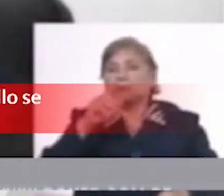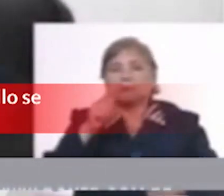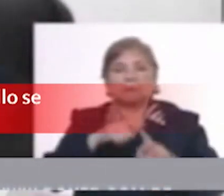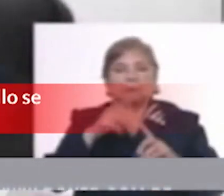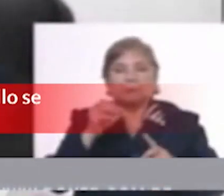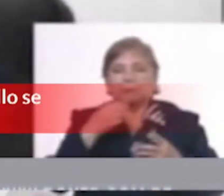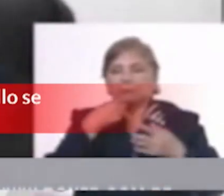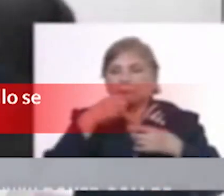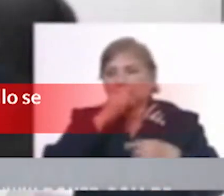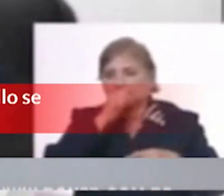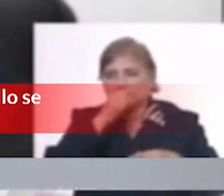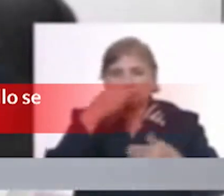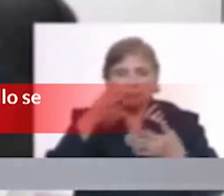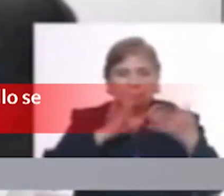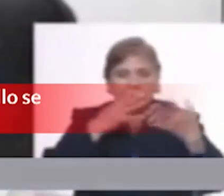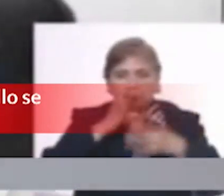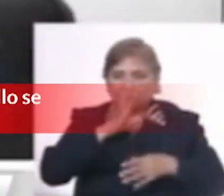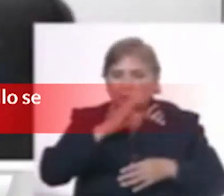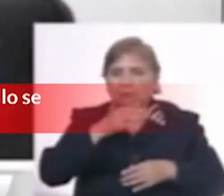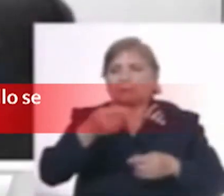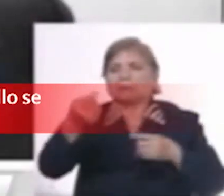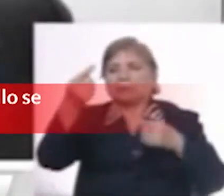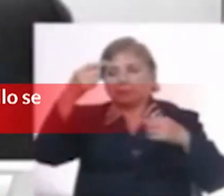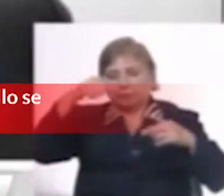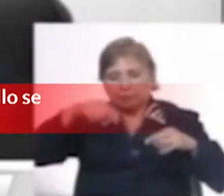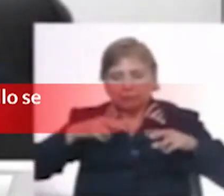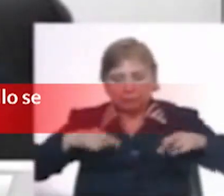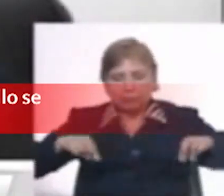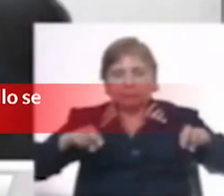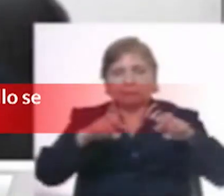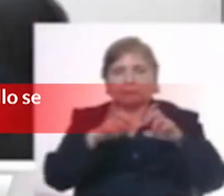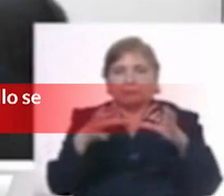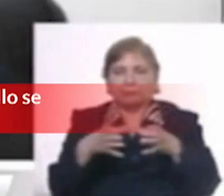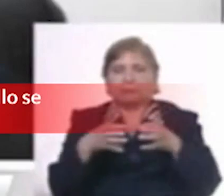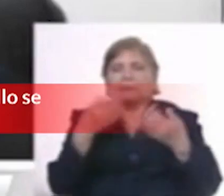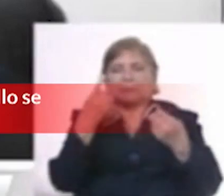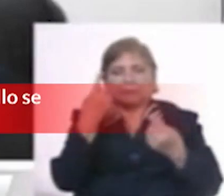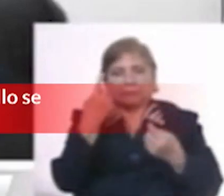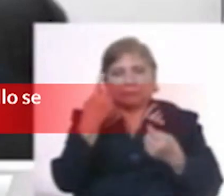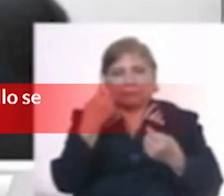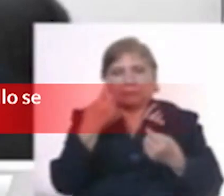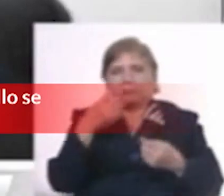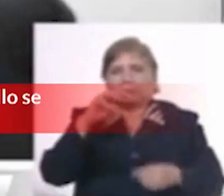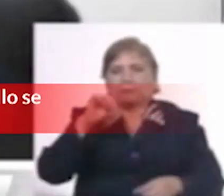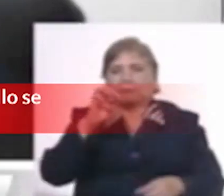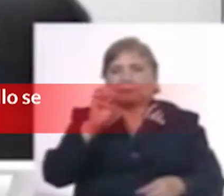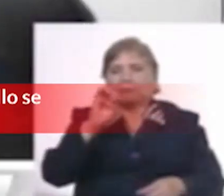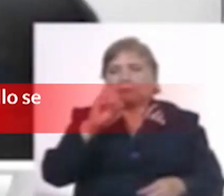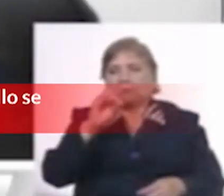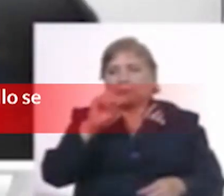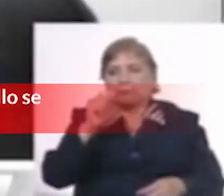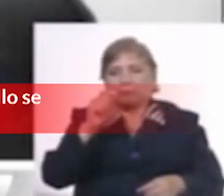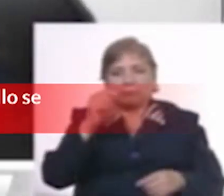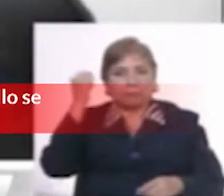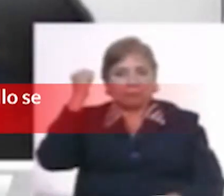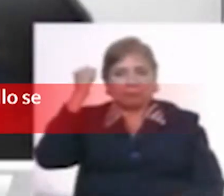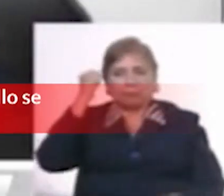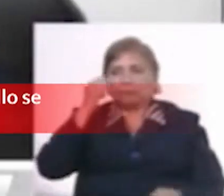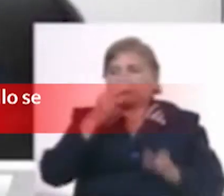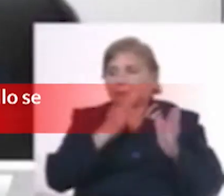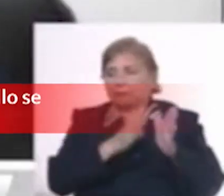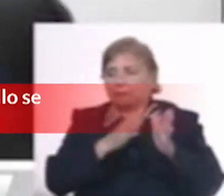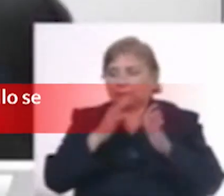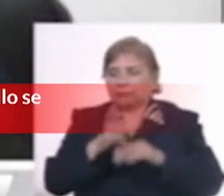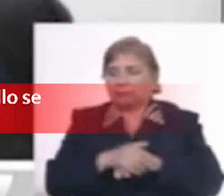a declarar directamente y en forma presencial por el principio de inmediatez, si existe un derecho al debido